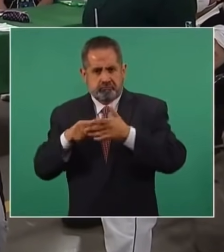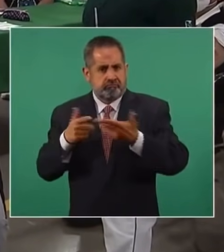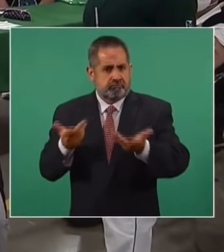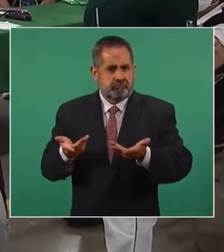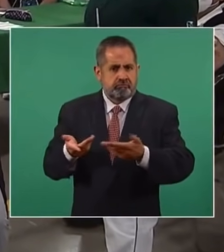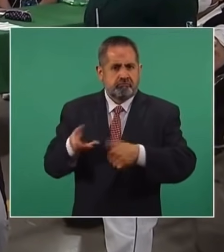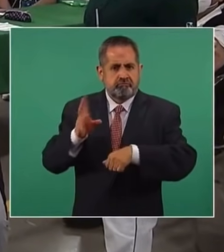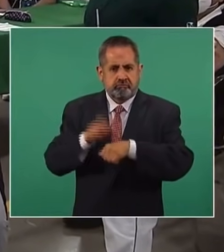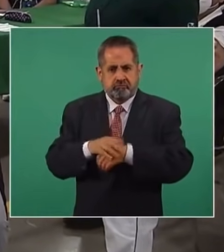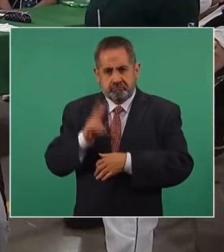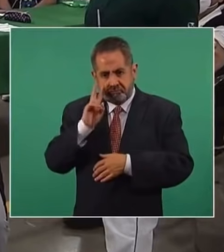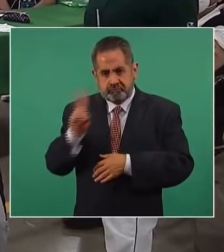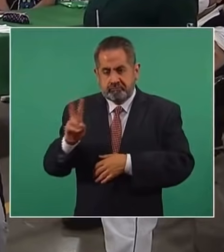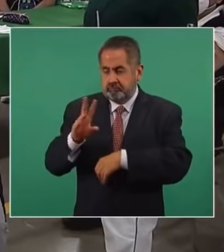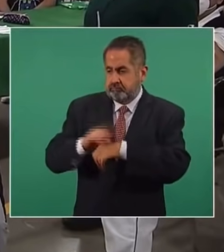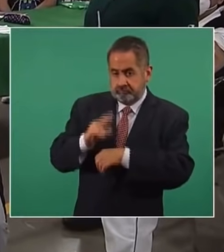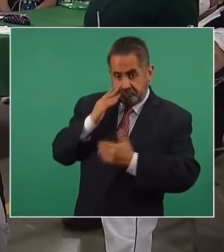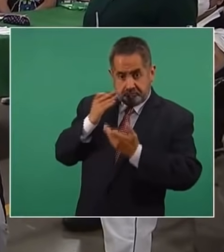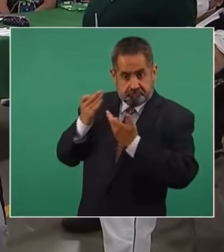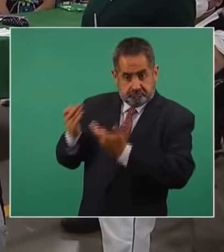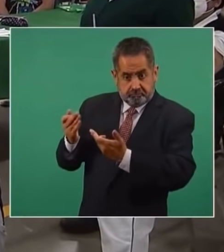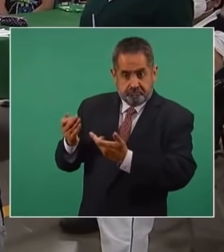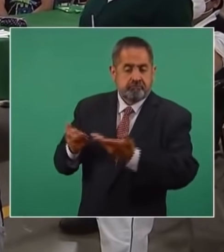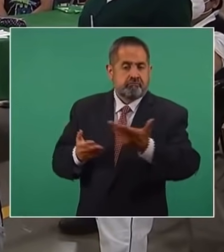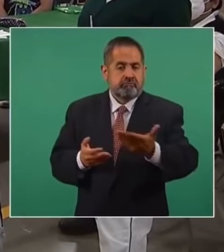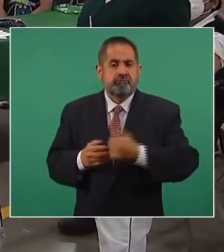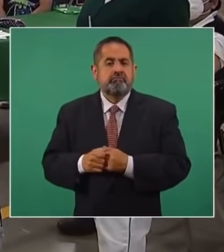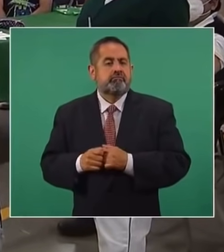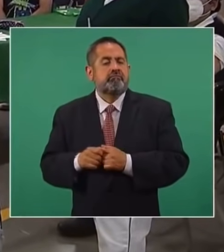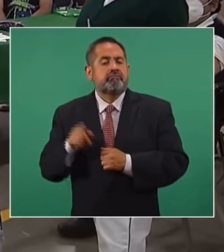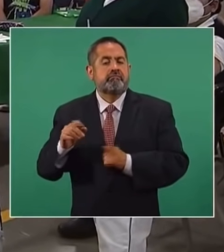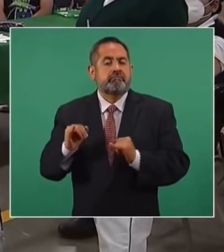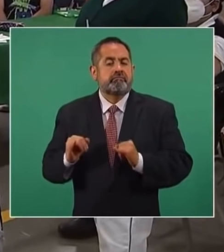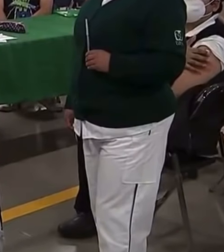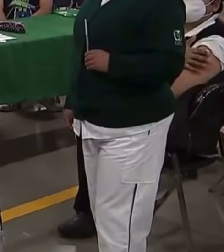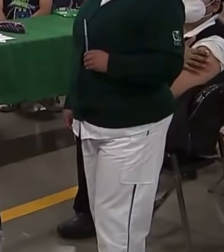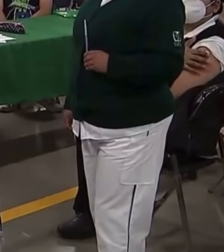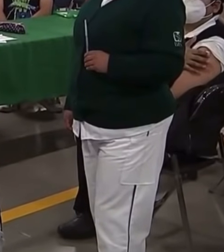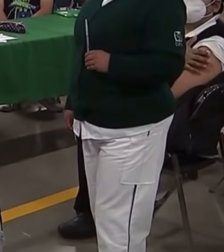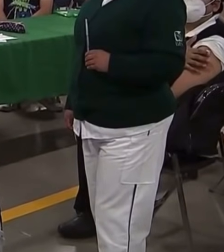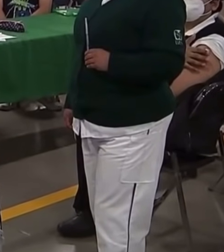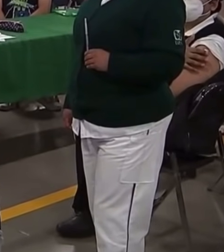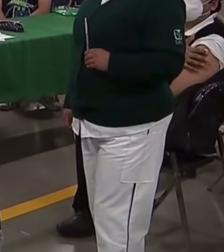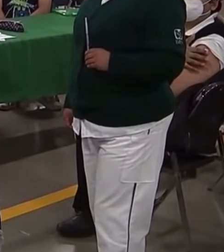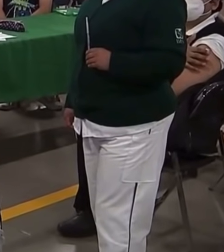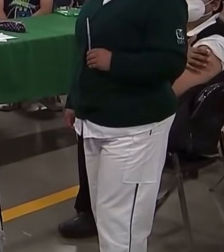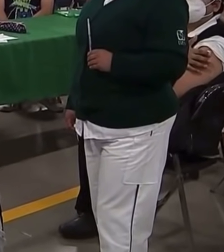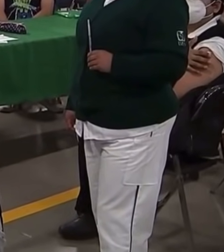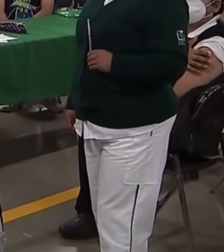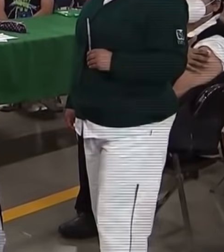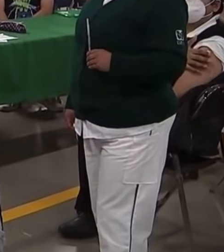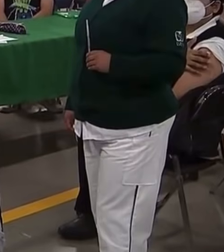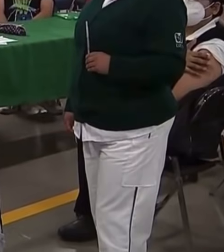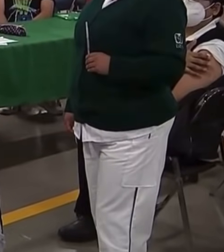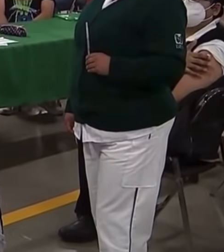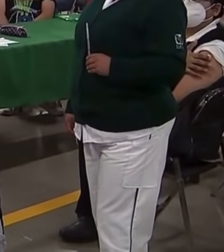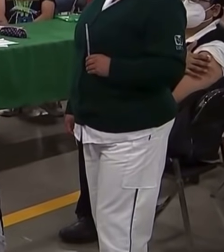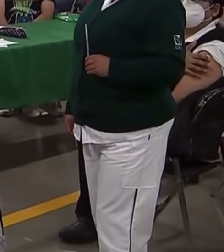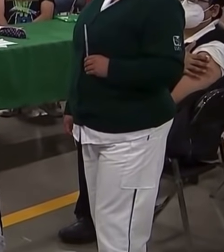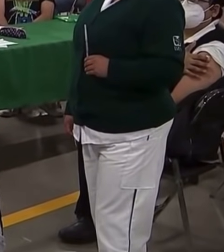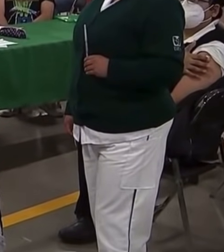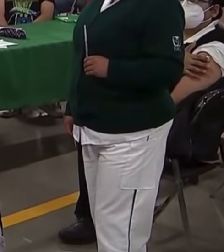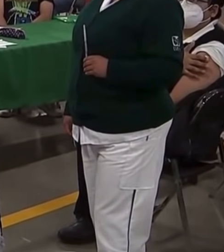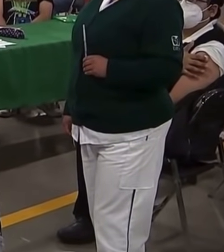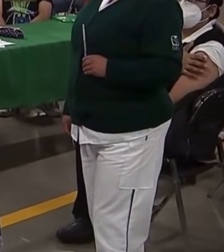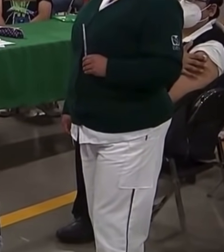permite, pues vamos aquí nuestras compañeras del Instituto Mexicano del Seguro Social, que son quienes están vacunando. Se va a